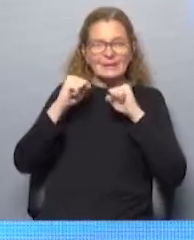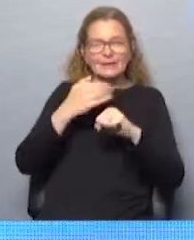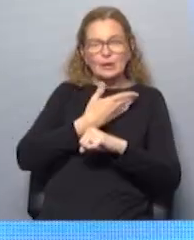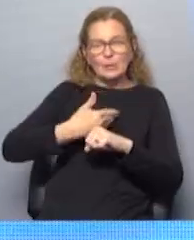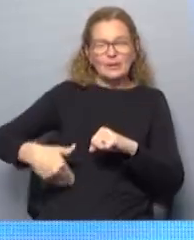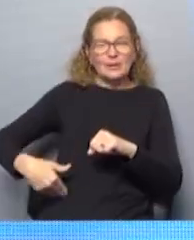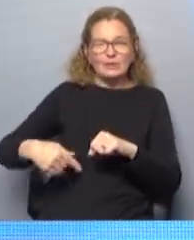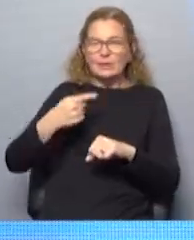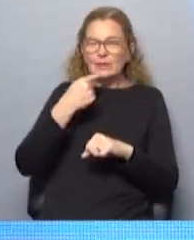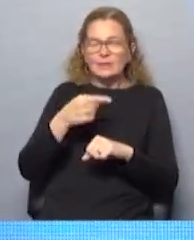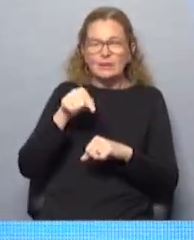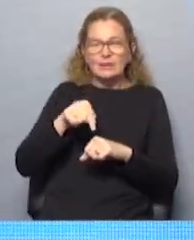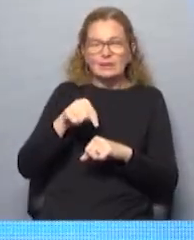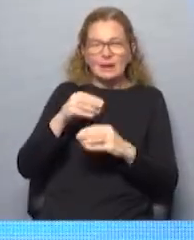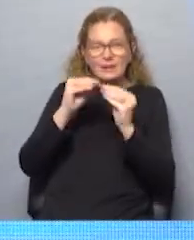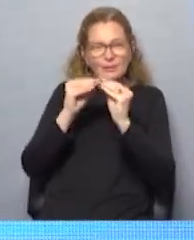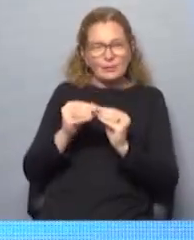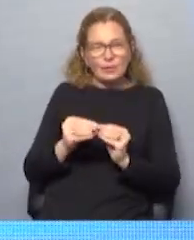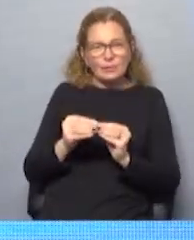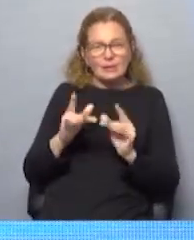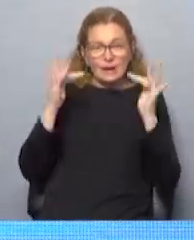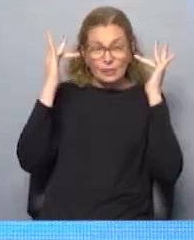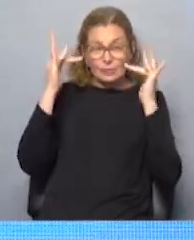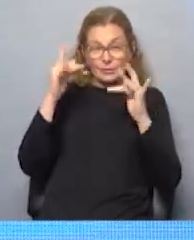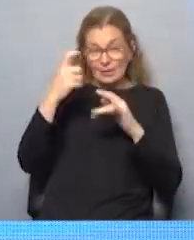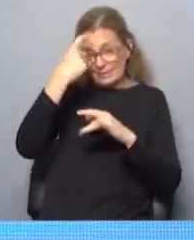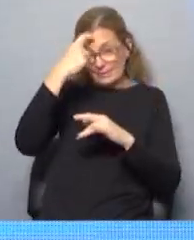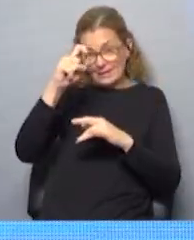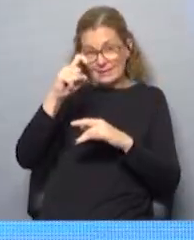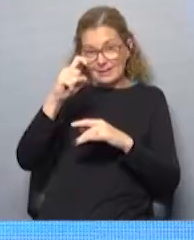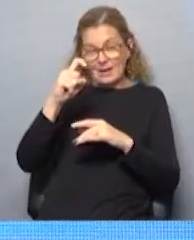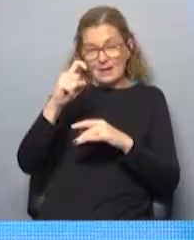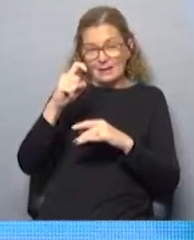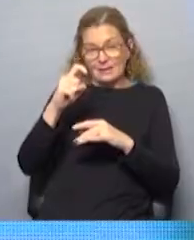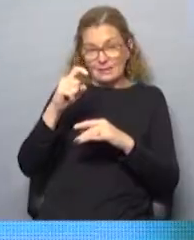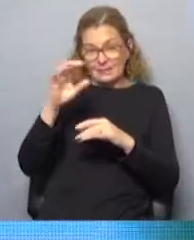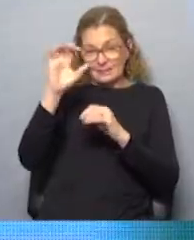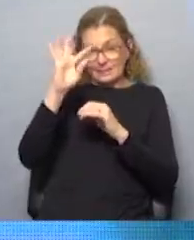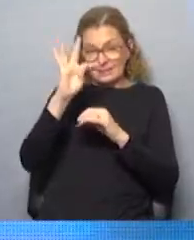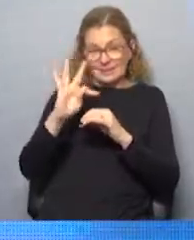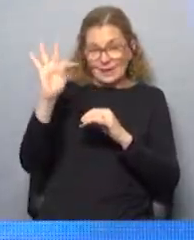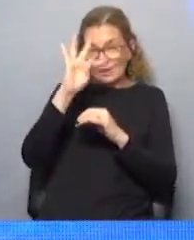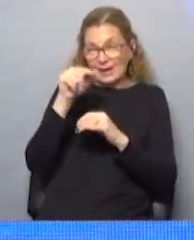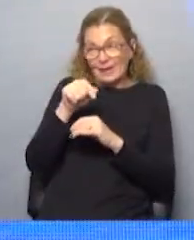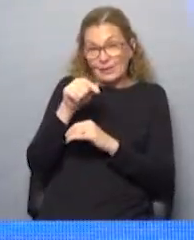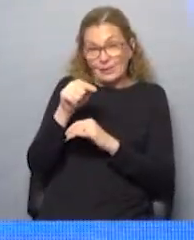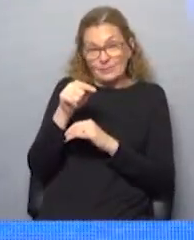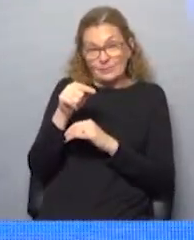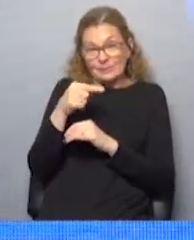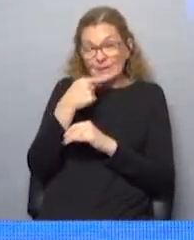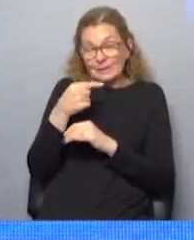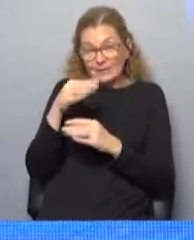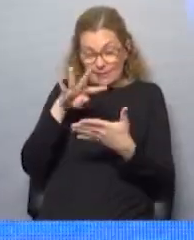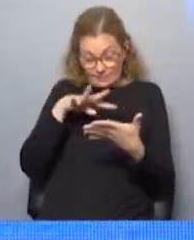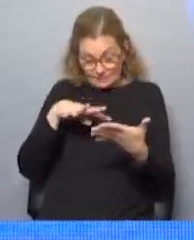delgado diciendo esta es la rendición de cuentas de la educación la ciencia y la tecnología y eso que está en la exposición de motivos que